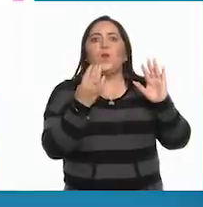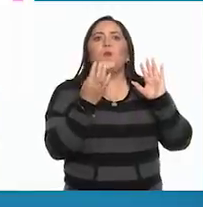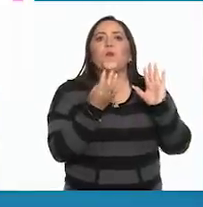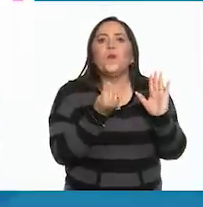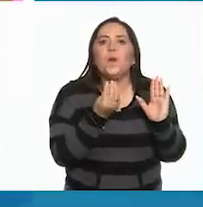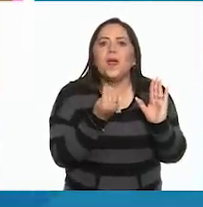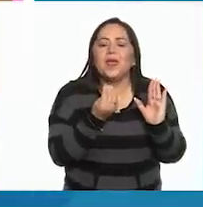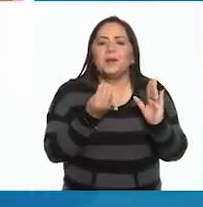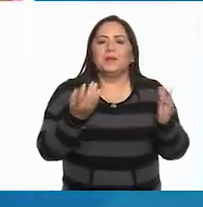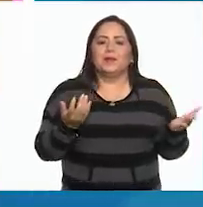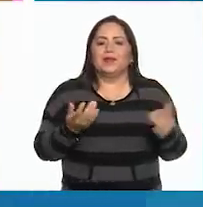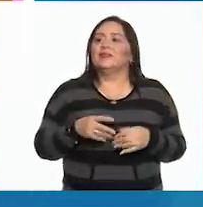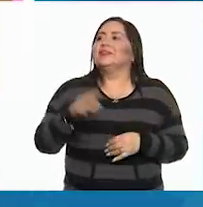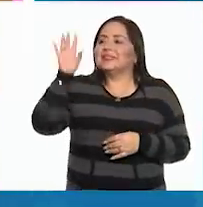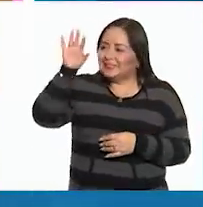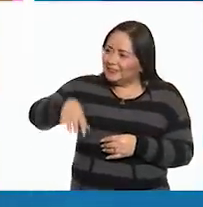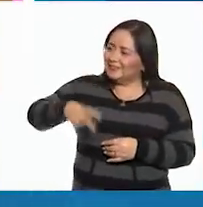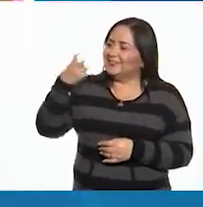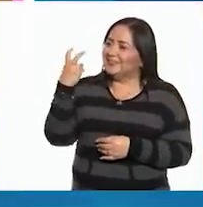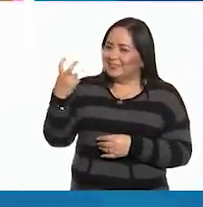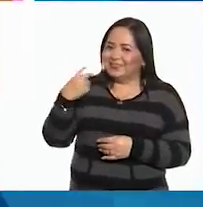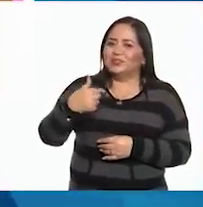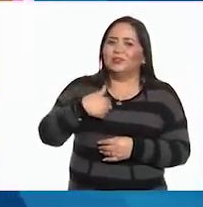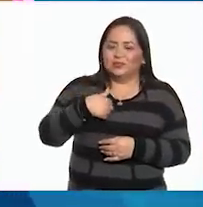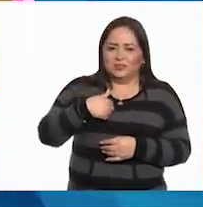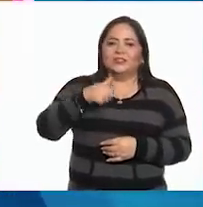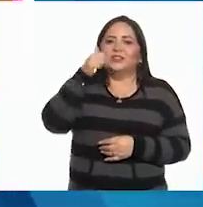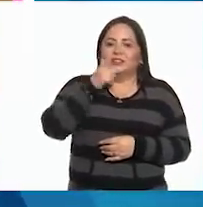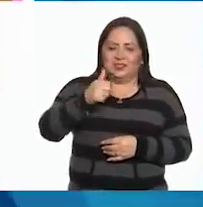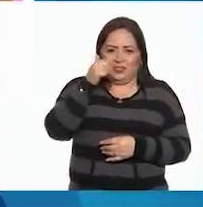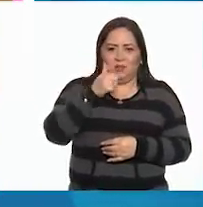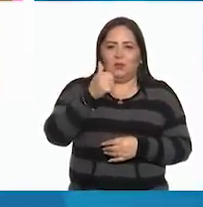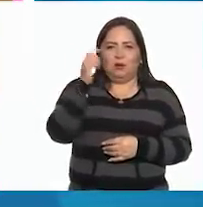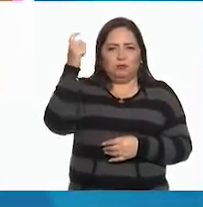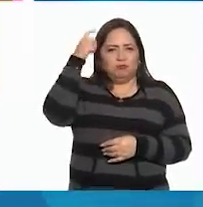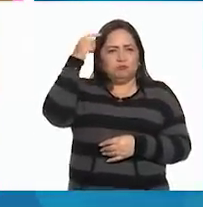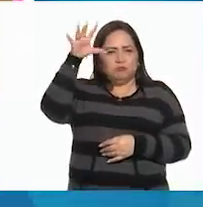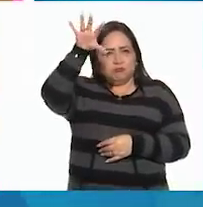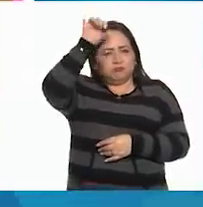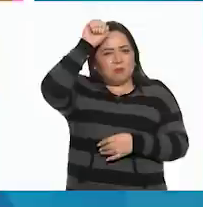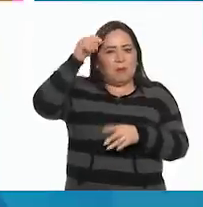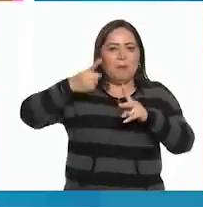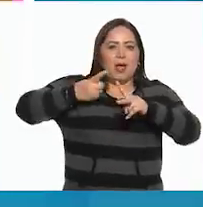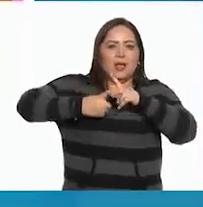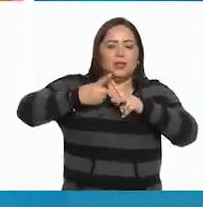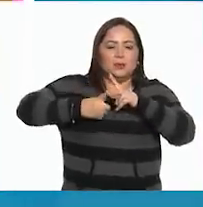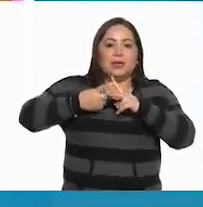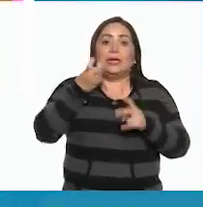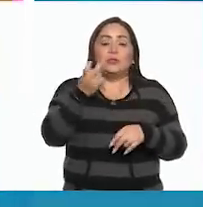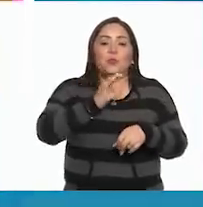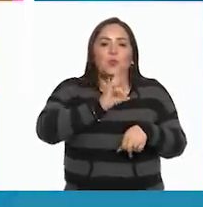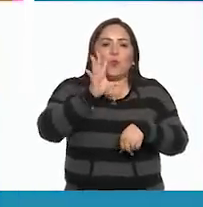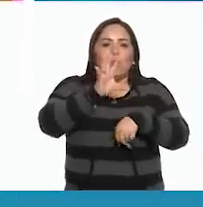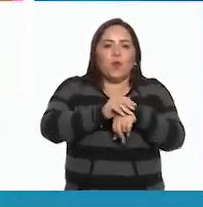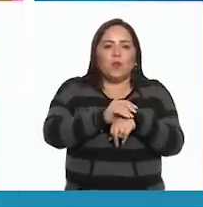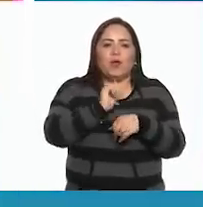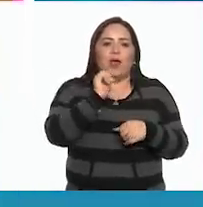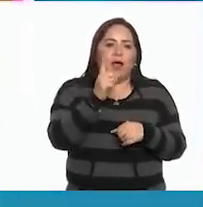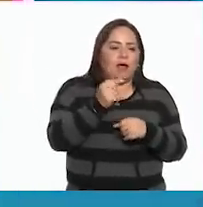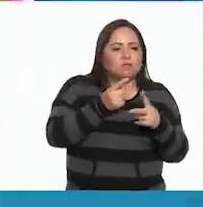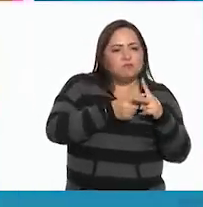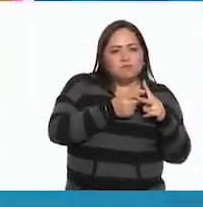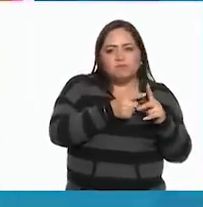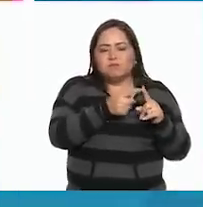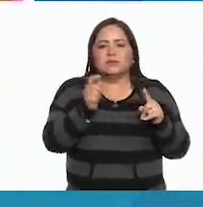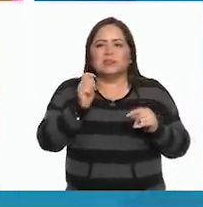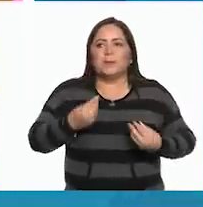9. ¡Ándale! Siempre he dicho que los conocimientos matemáticos nos permiten resolver problemas de